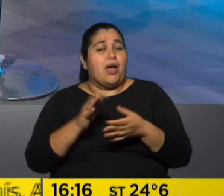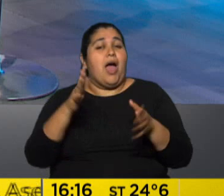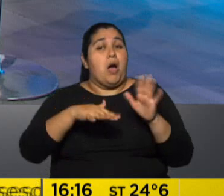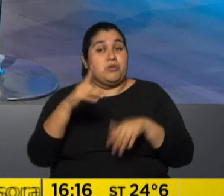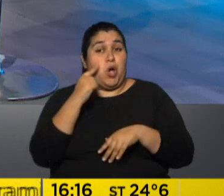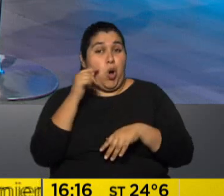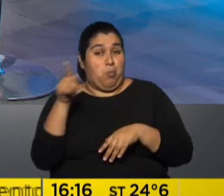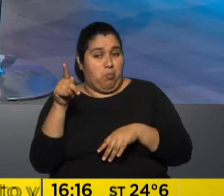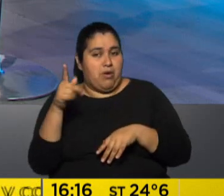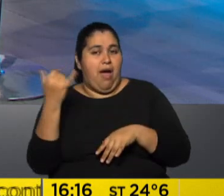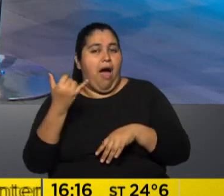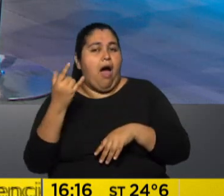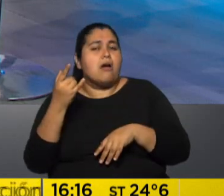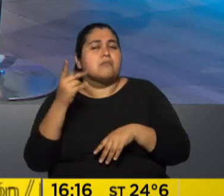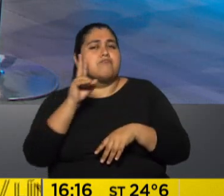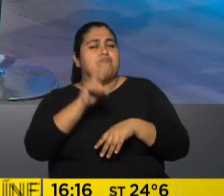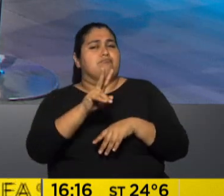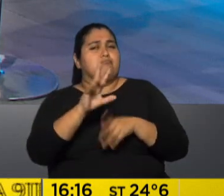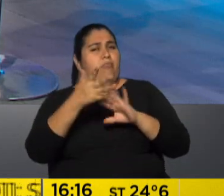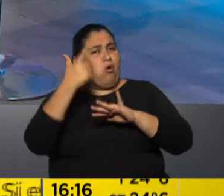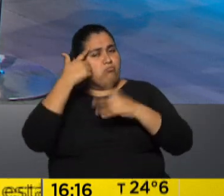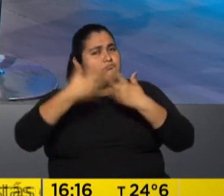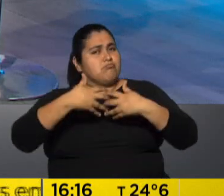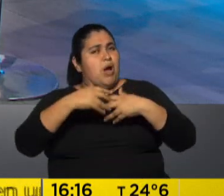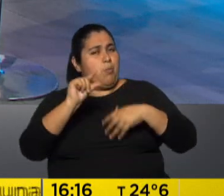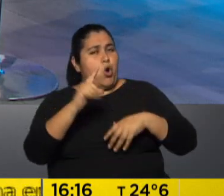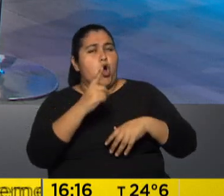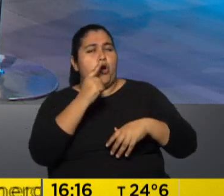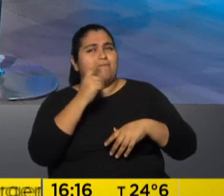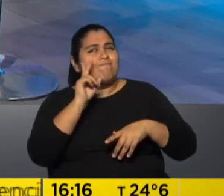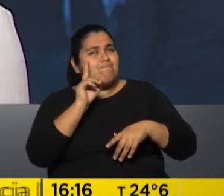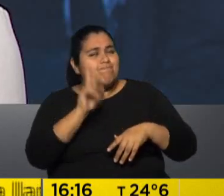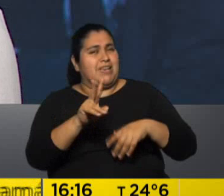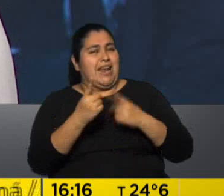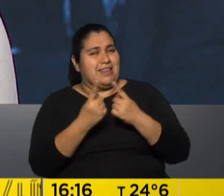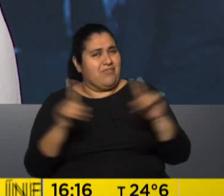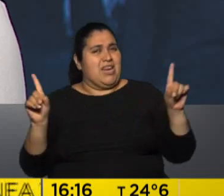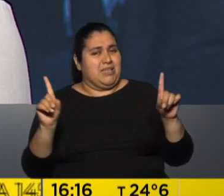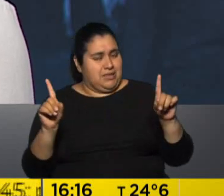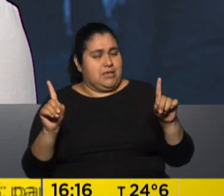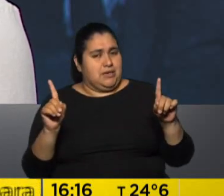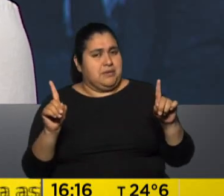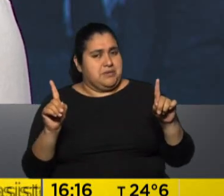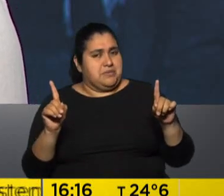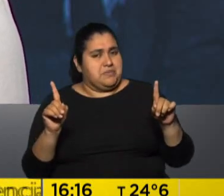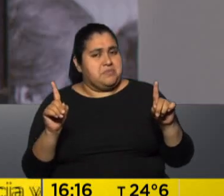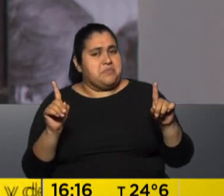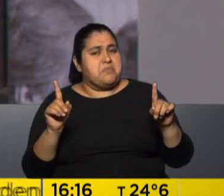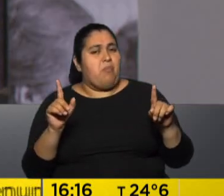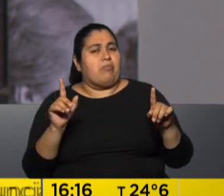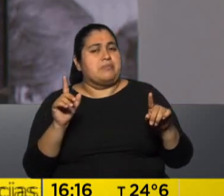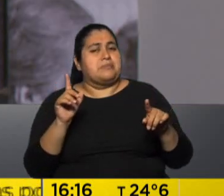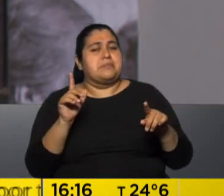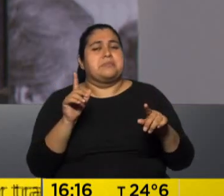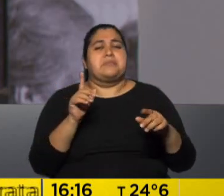hombre en general es muy crítico de la mujer puntualmente en el uh-huh. deporte, ¿no? Entonces, por ahí no se olvida. Me parece, de la vida, pero en